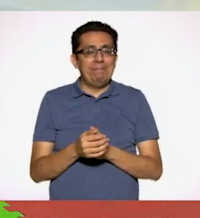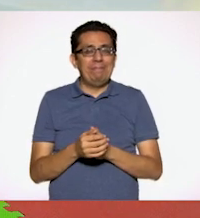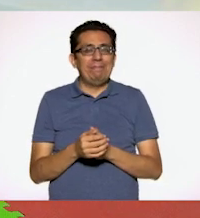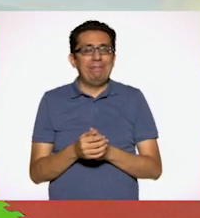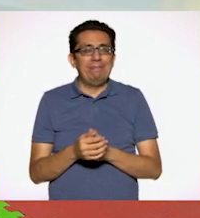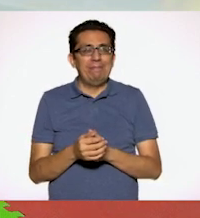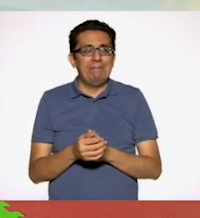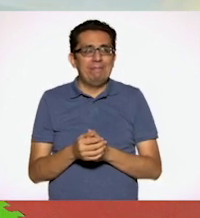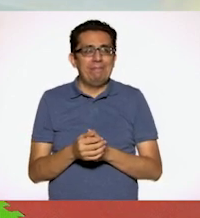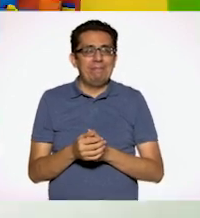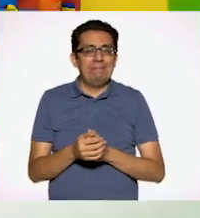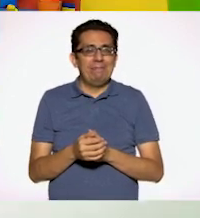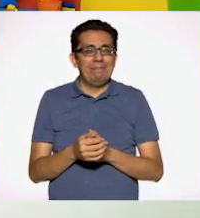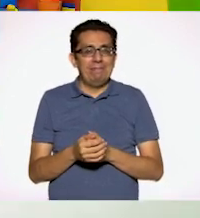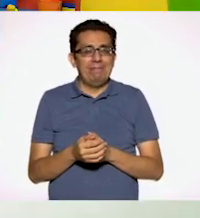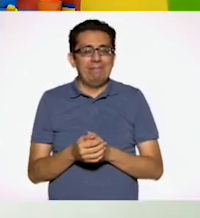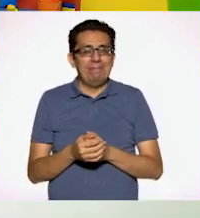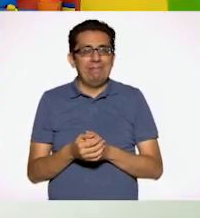¡Mau!